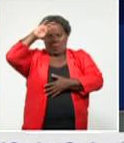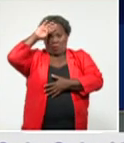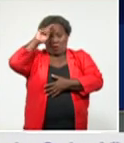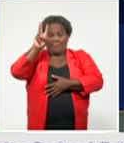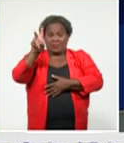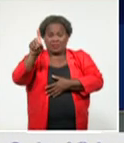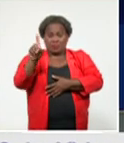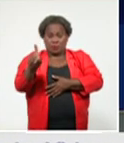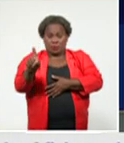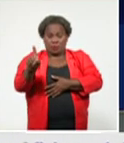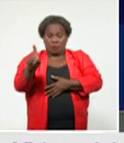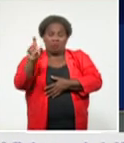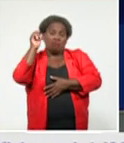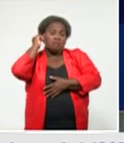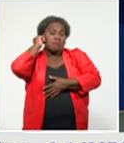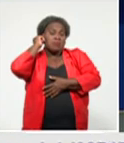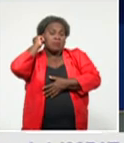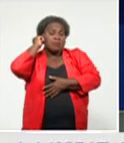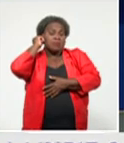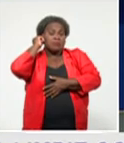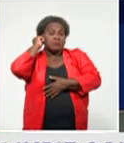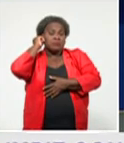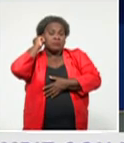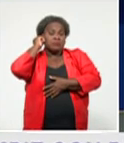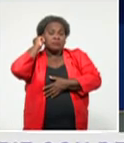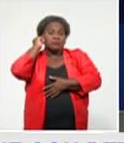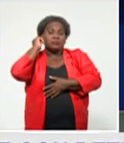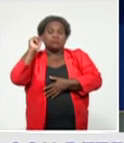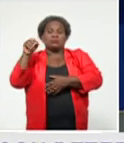del sexo femenino, ocupando el